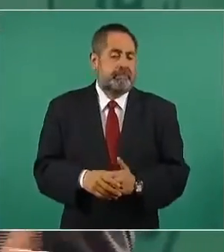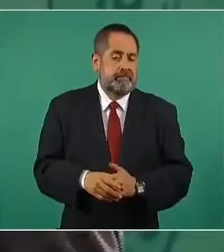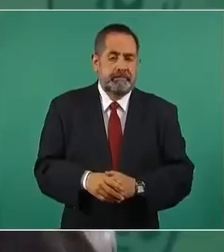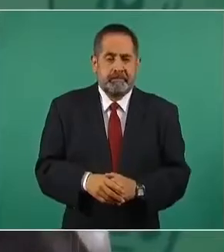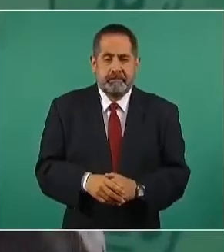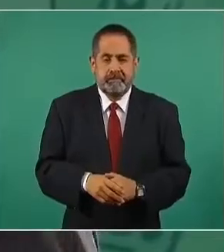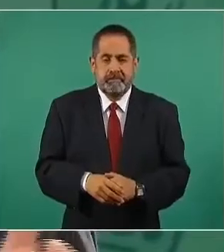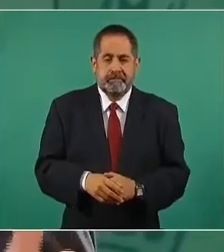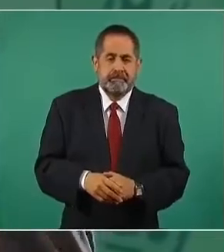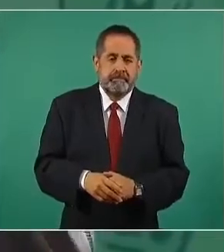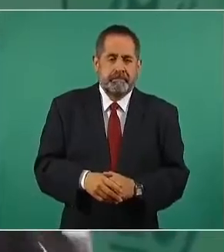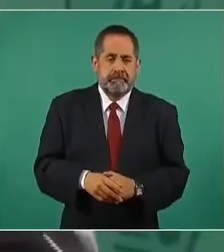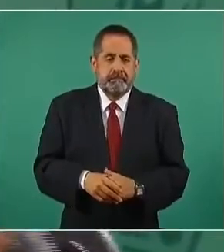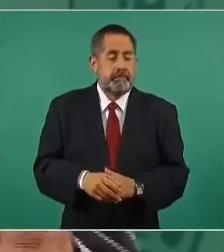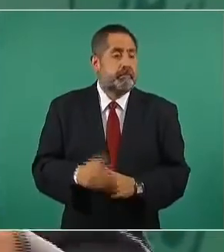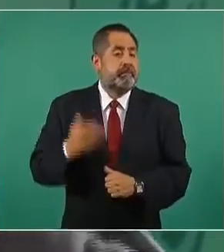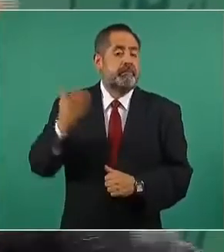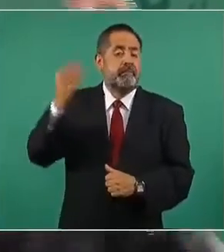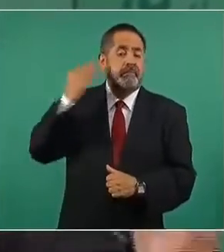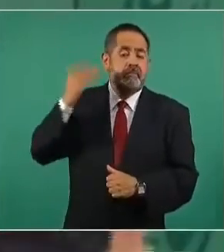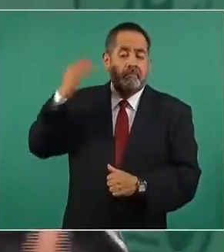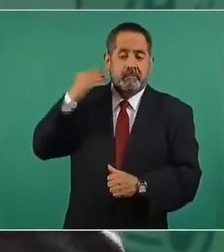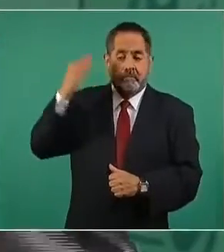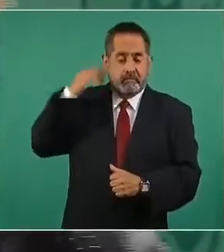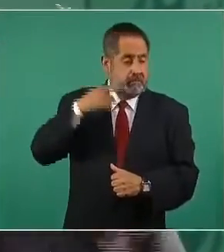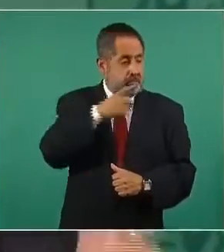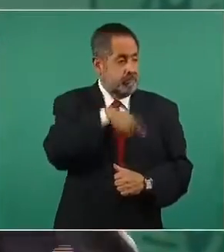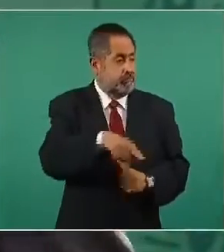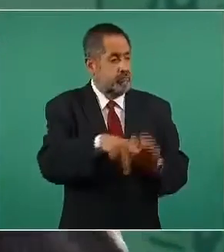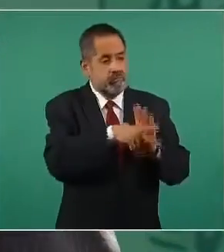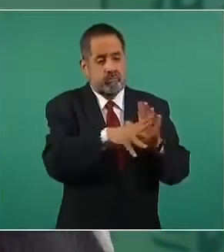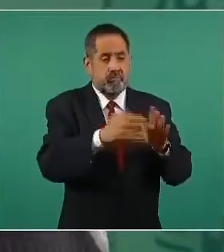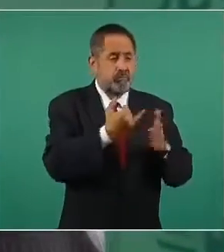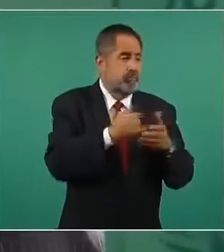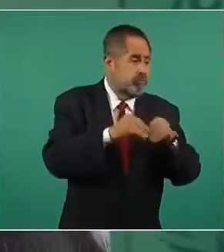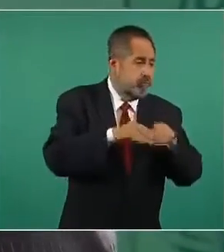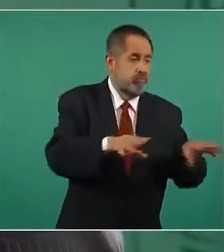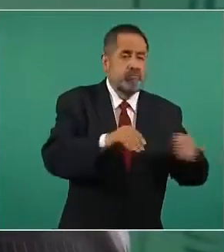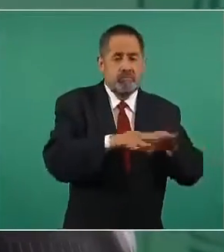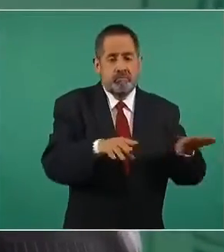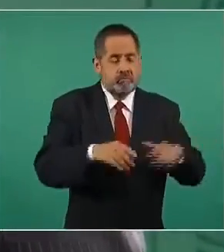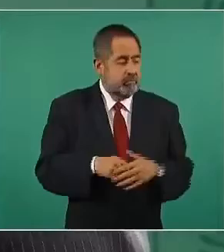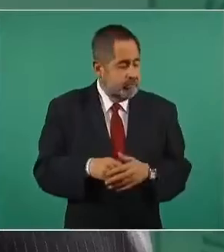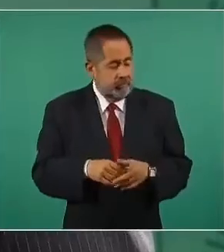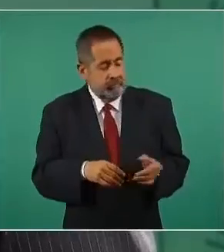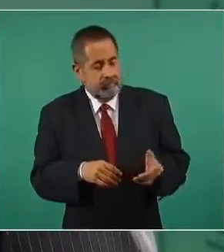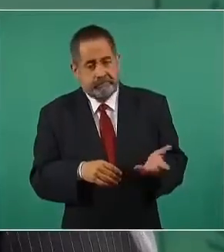Antes, todo lo que salía en los medios prácticamente